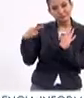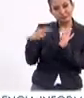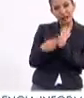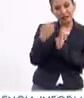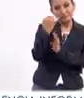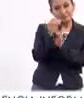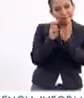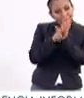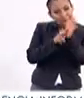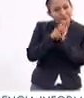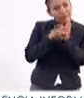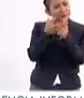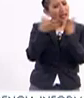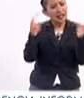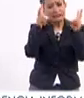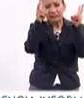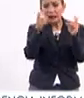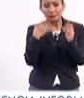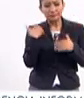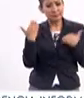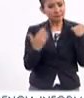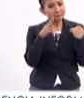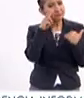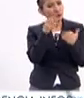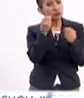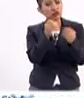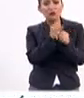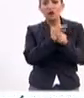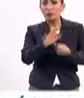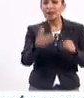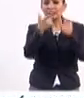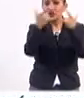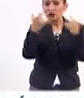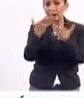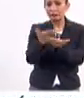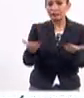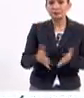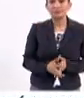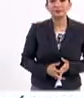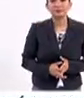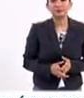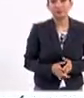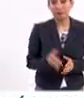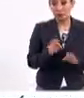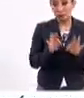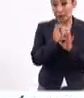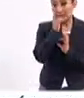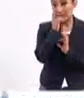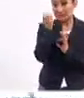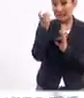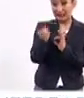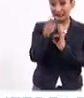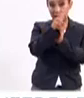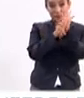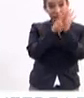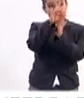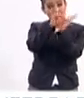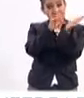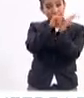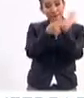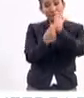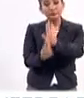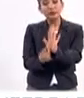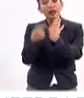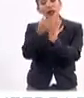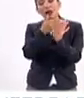este documental, un gran contenido entretenido con mucha información de historia para ellos. Cabe mencionar que este documental se presenta